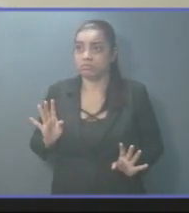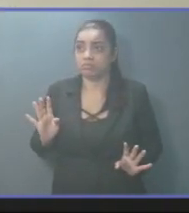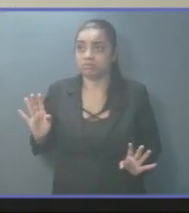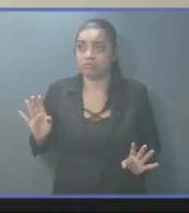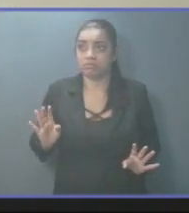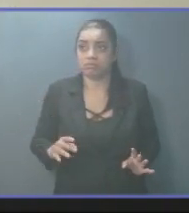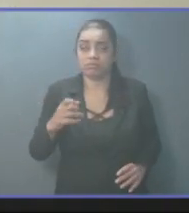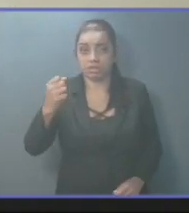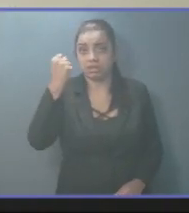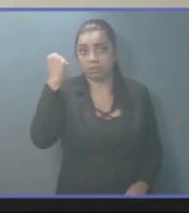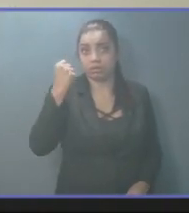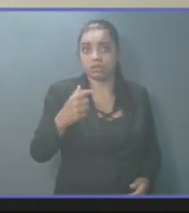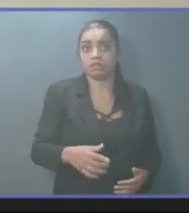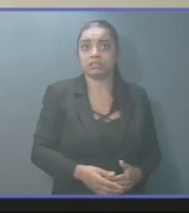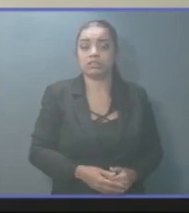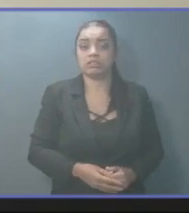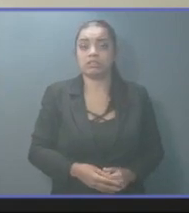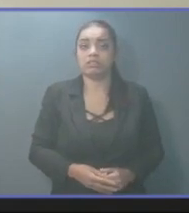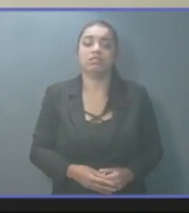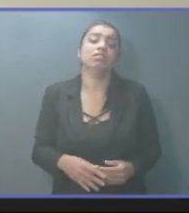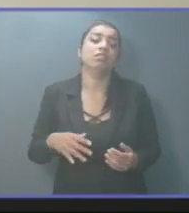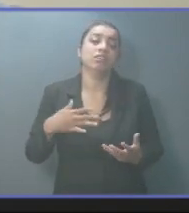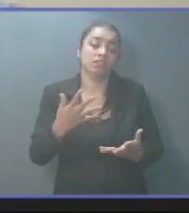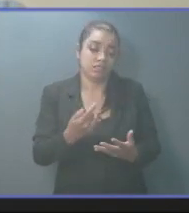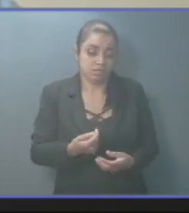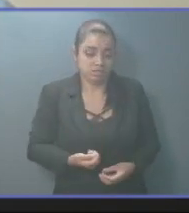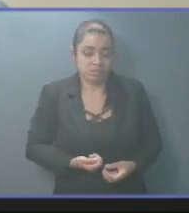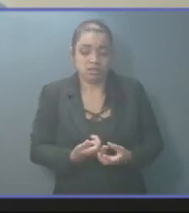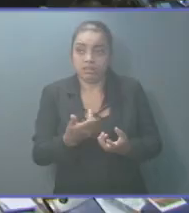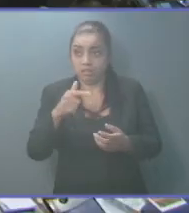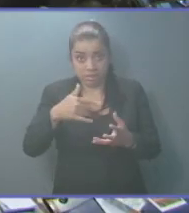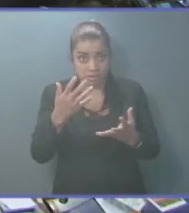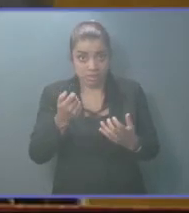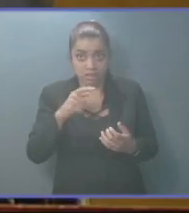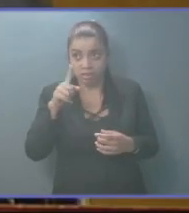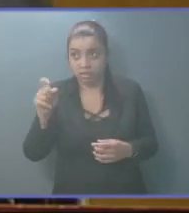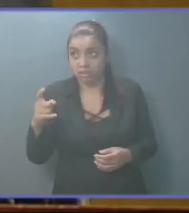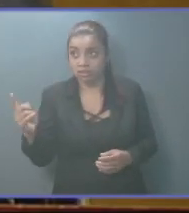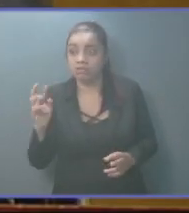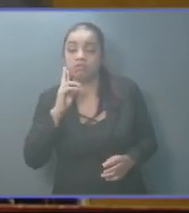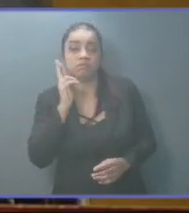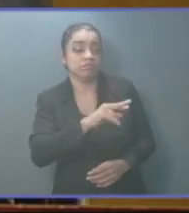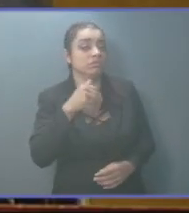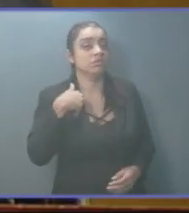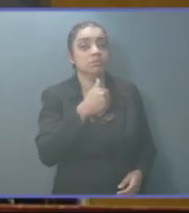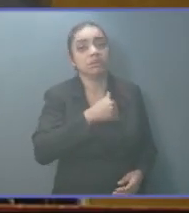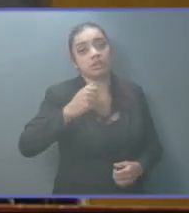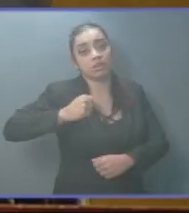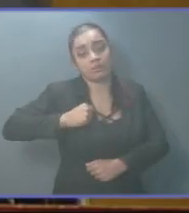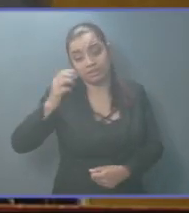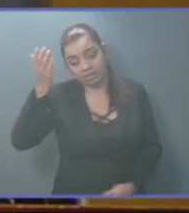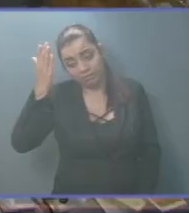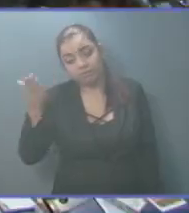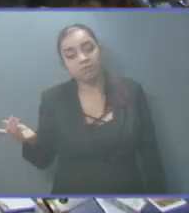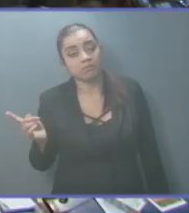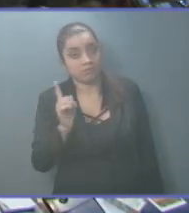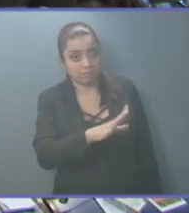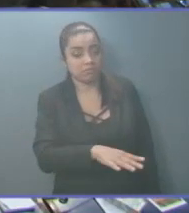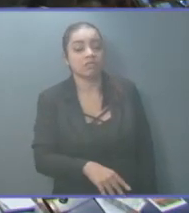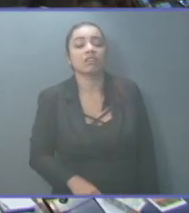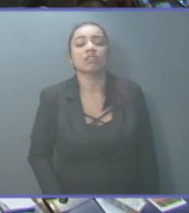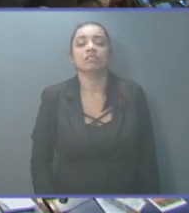importante hacerla si quiere que la conteste en este momento tiene la palabra acción ministro de defensa